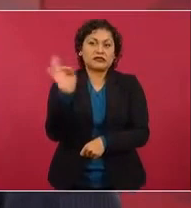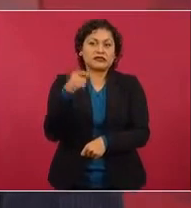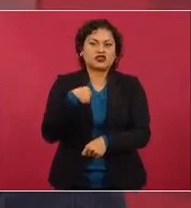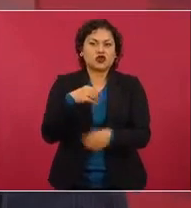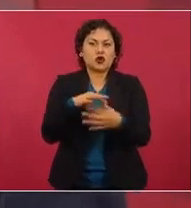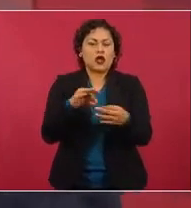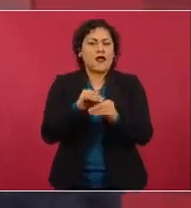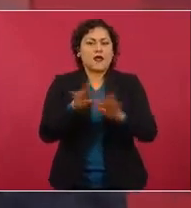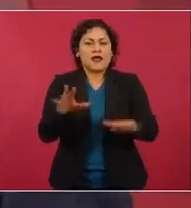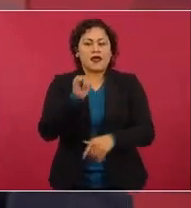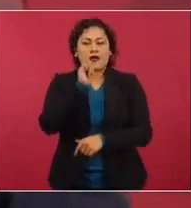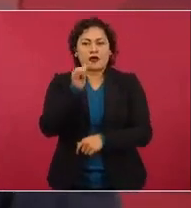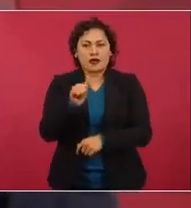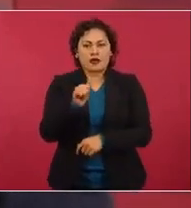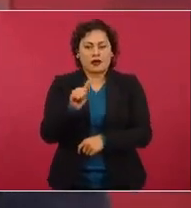y